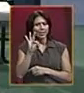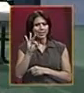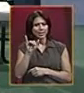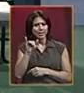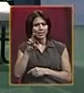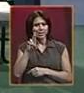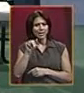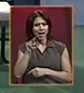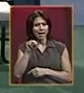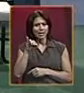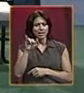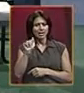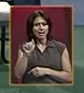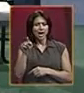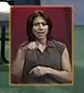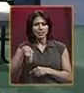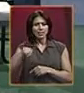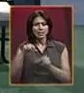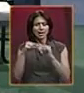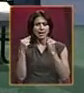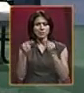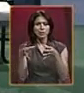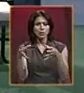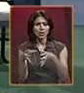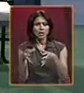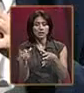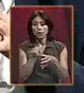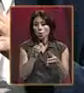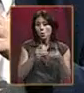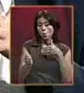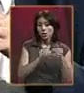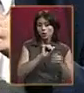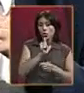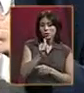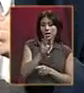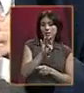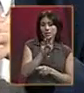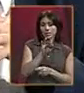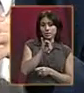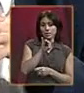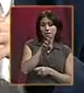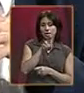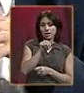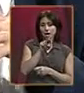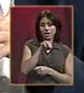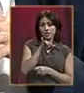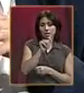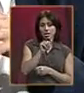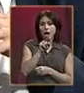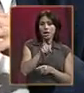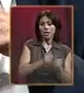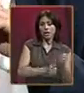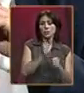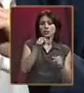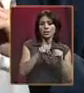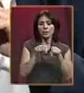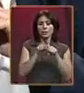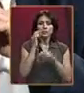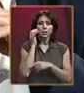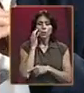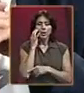es preocupante, como cualquier otra tiranía, digo, la tiranía de la mayoría también es preocupante, sí, ¿verdad?